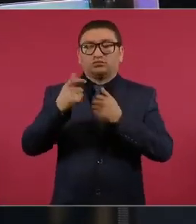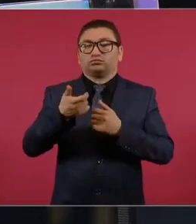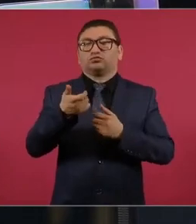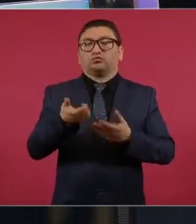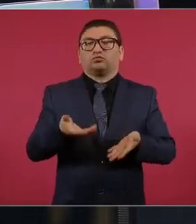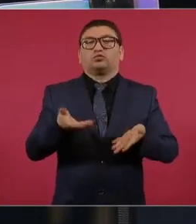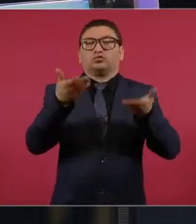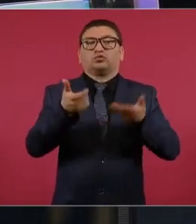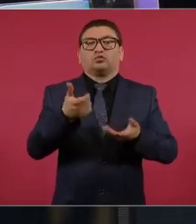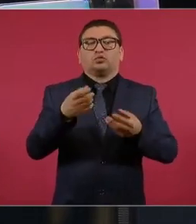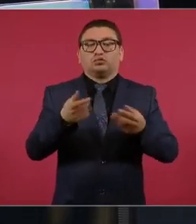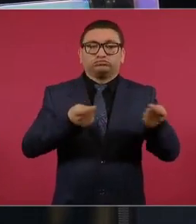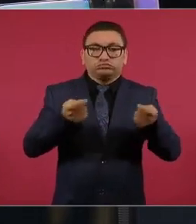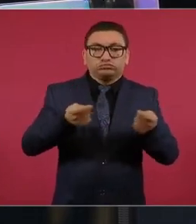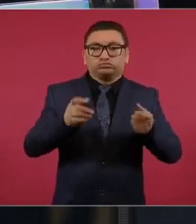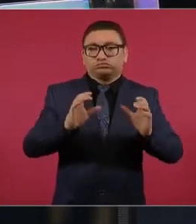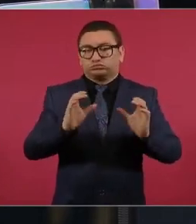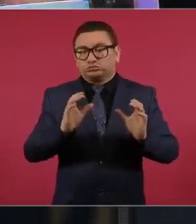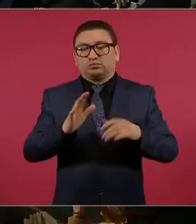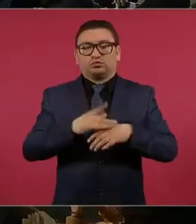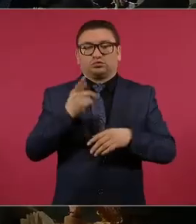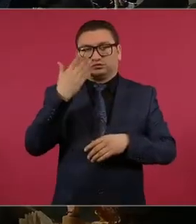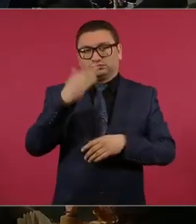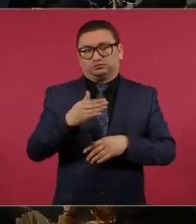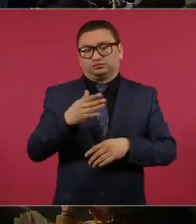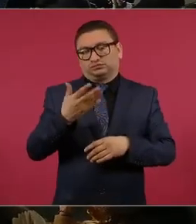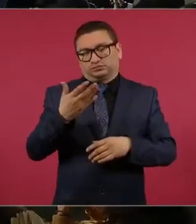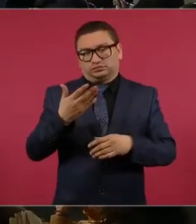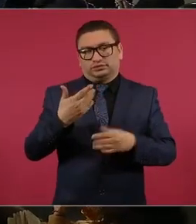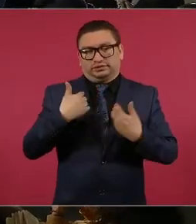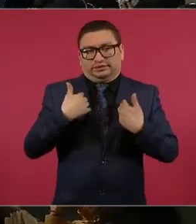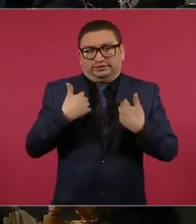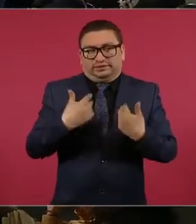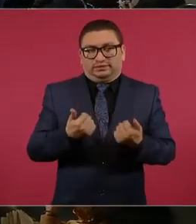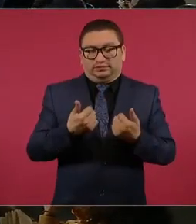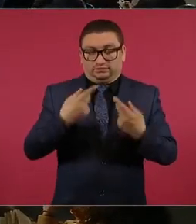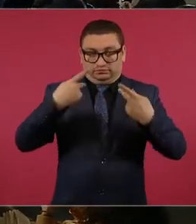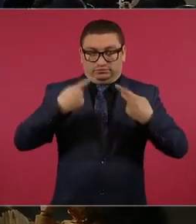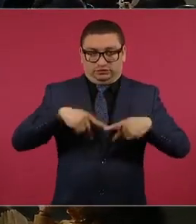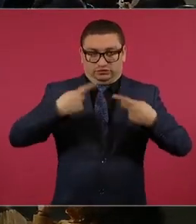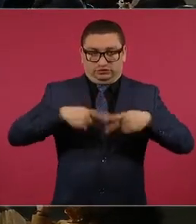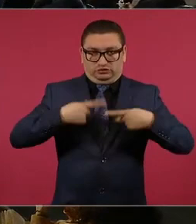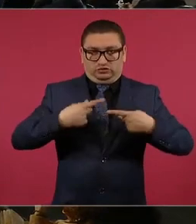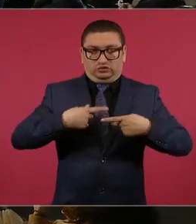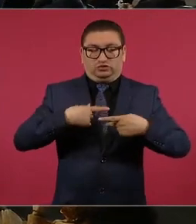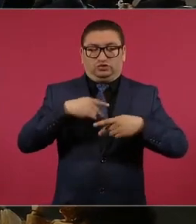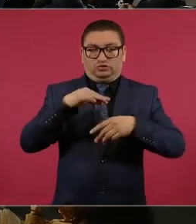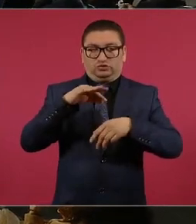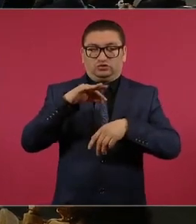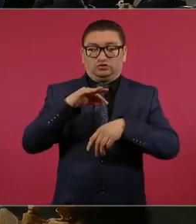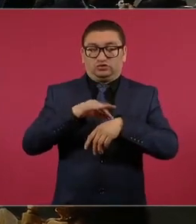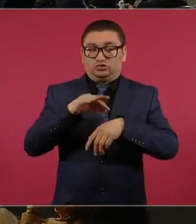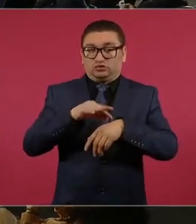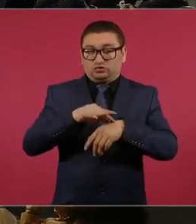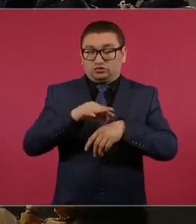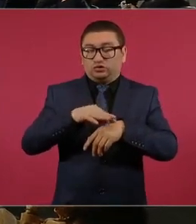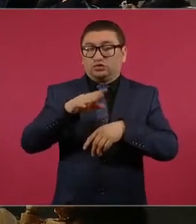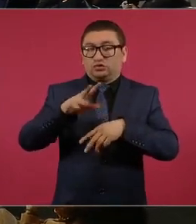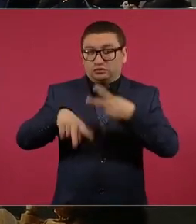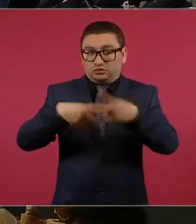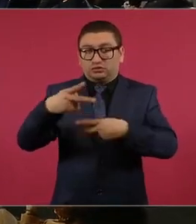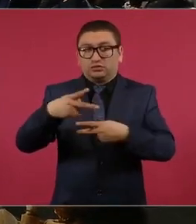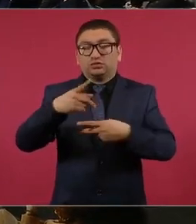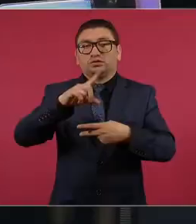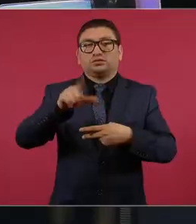estos biológicos Porque además se entendería que van a ir las personas a los consultorios Pero además de esto se va a